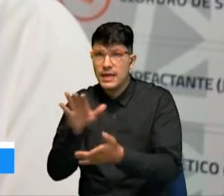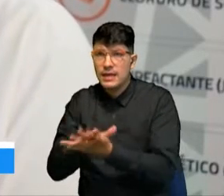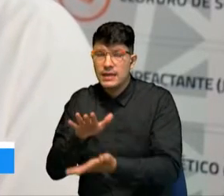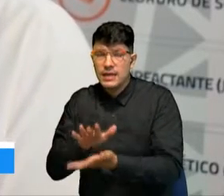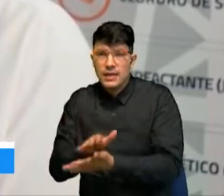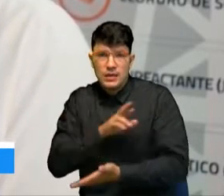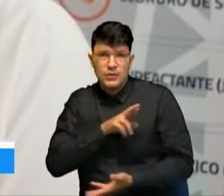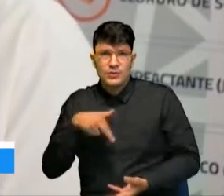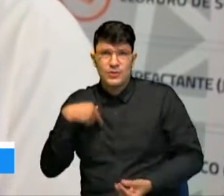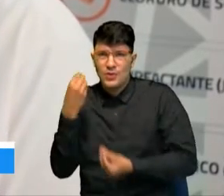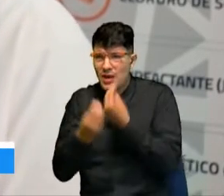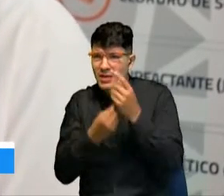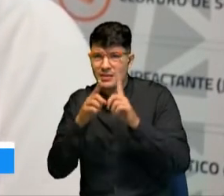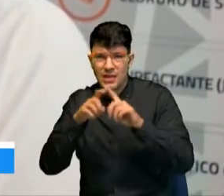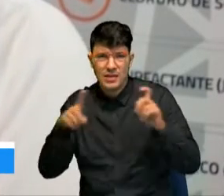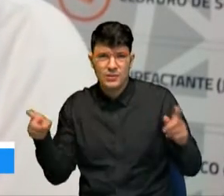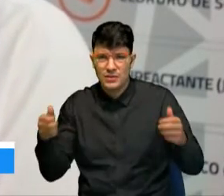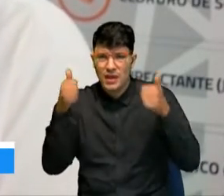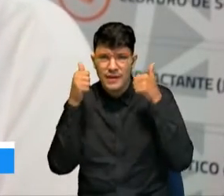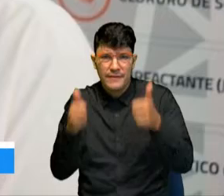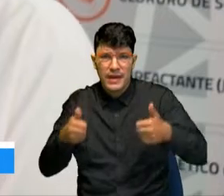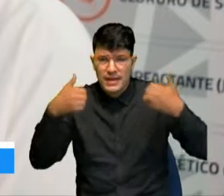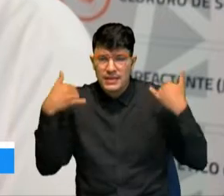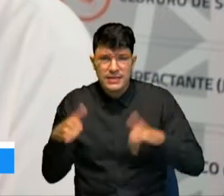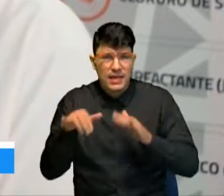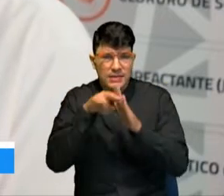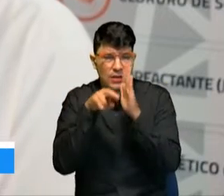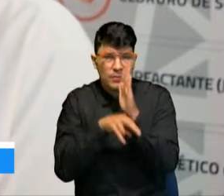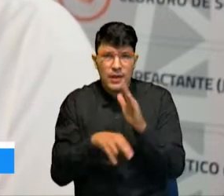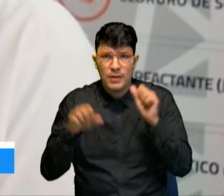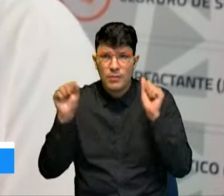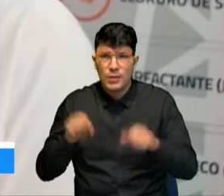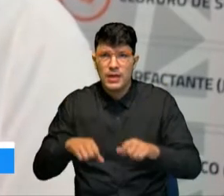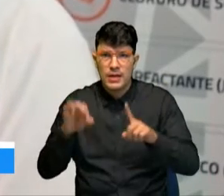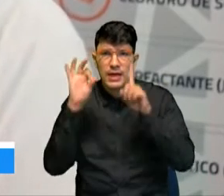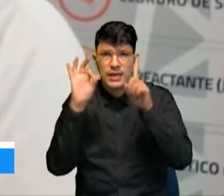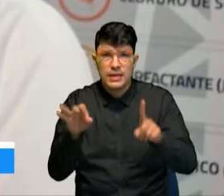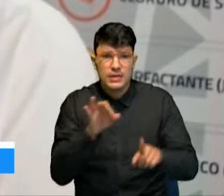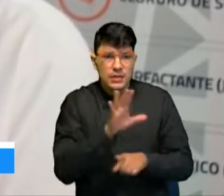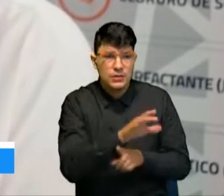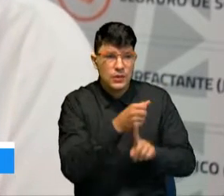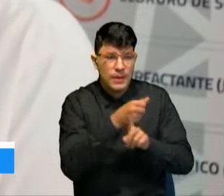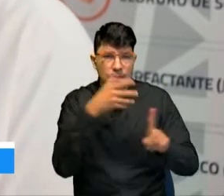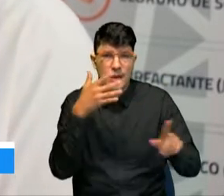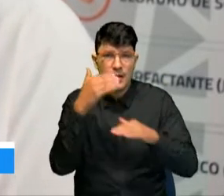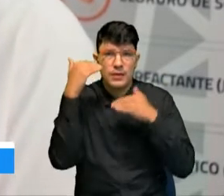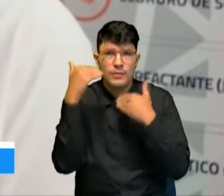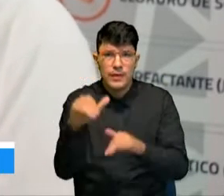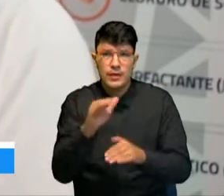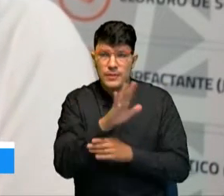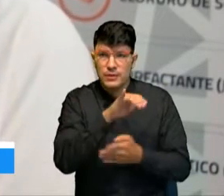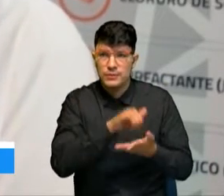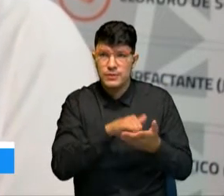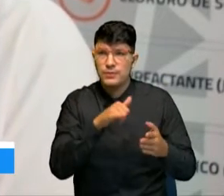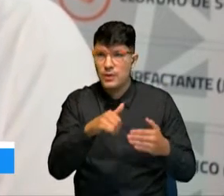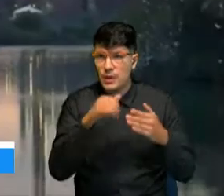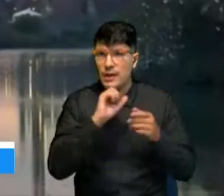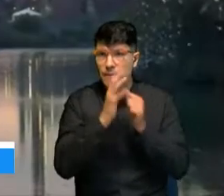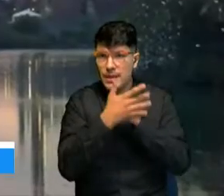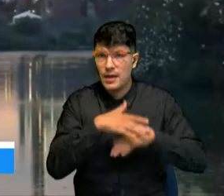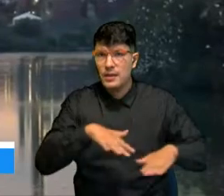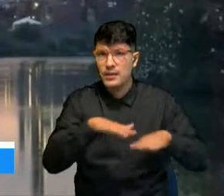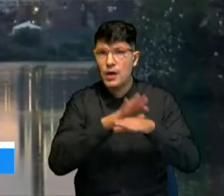que vamos a hacer las cosas muy bien y está suficientemente reglamentada para garantizar que los impactos van a ser mínimos en el medio ambiente y en las